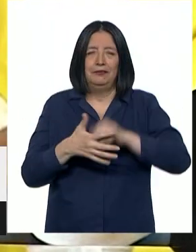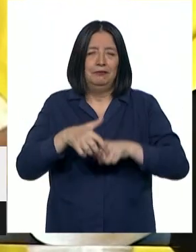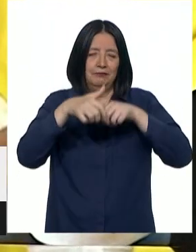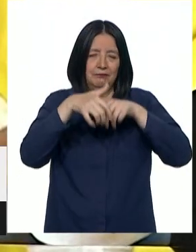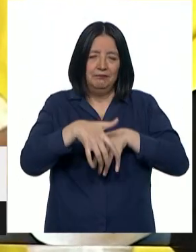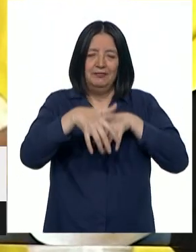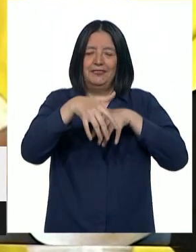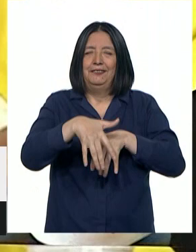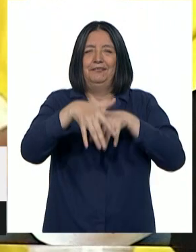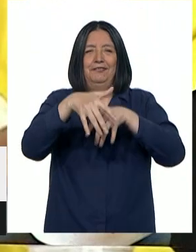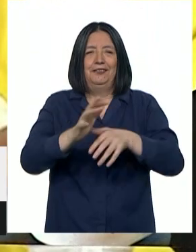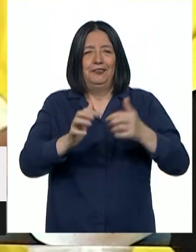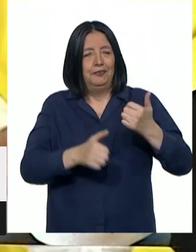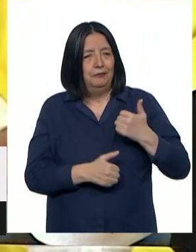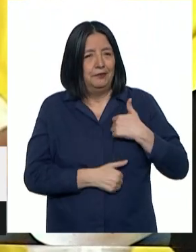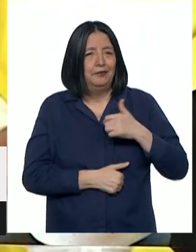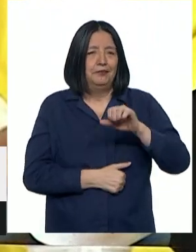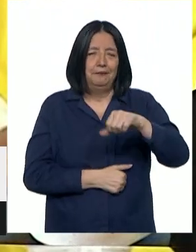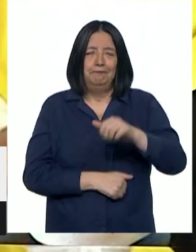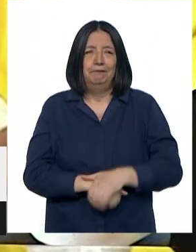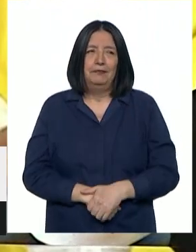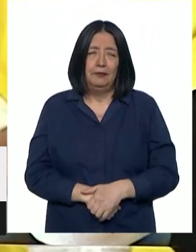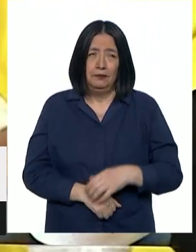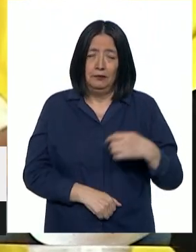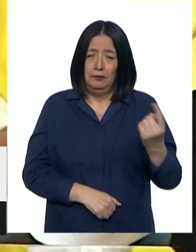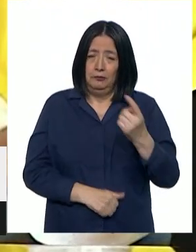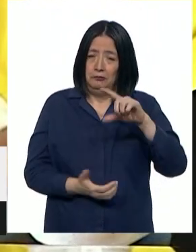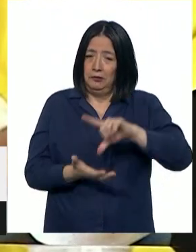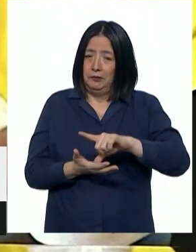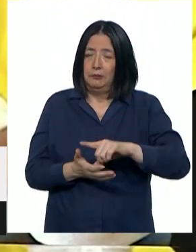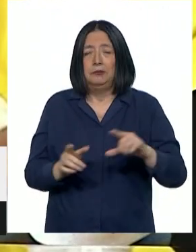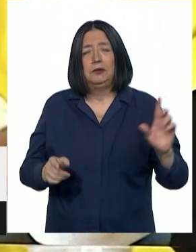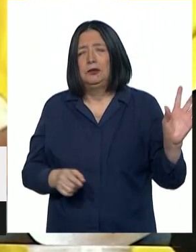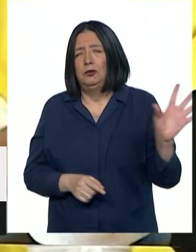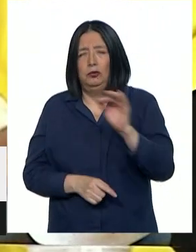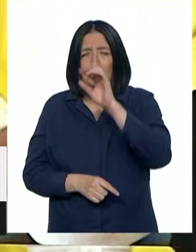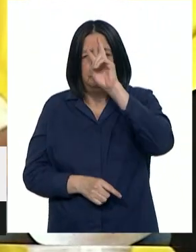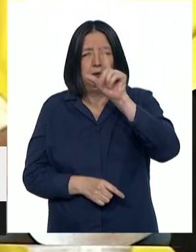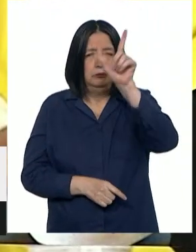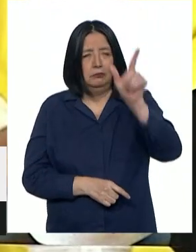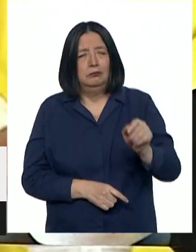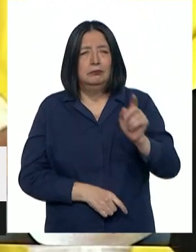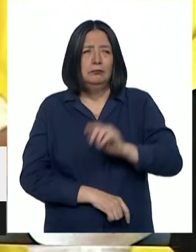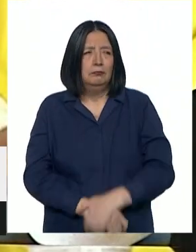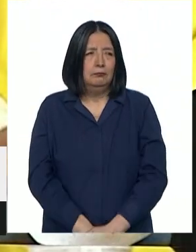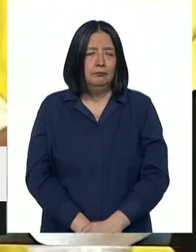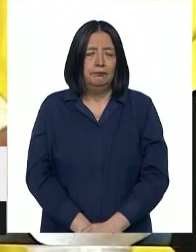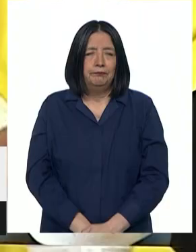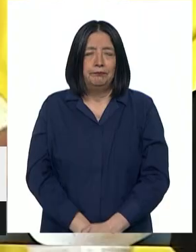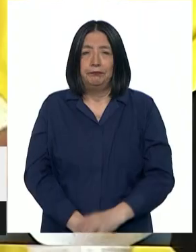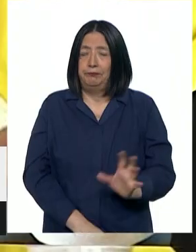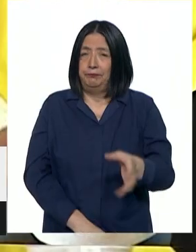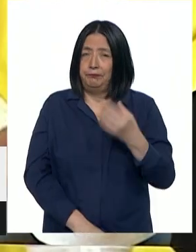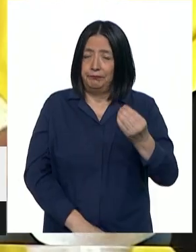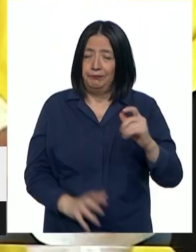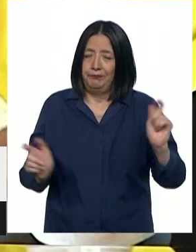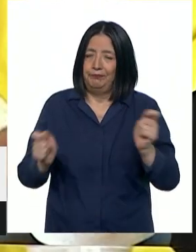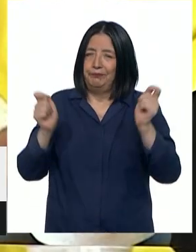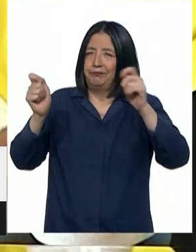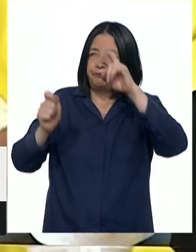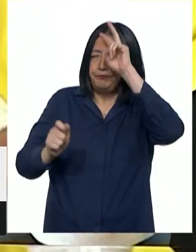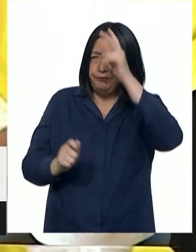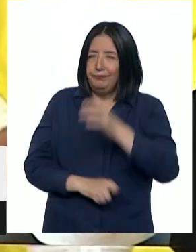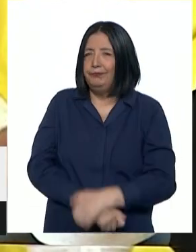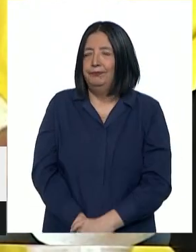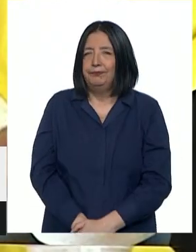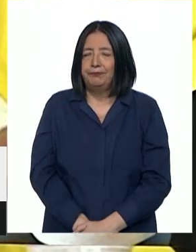desfile cívico-militar, no solamente en Lima, sino a nivel nacional. Porque festejar a la patria